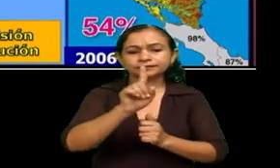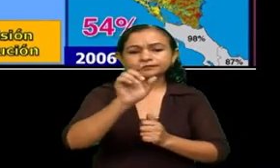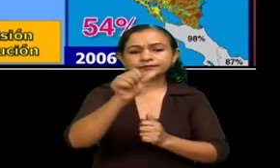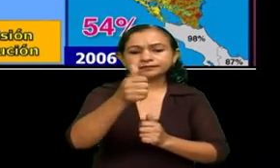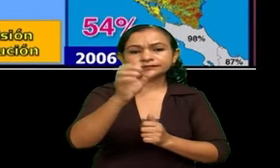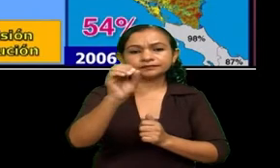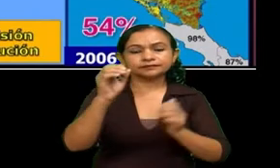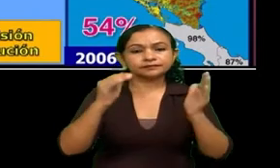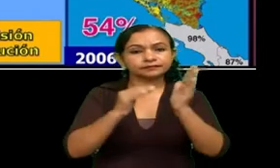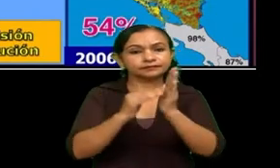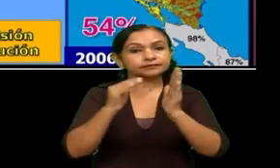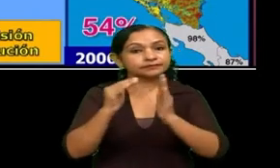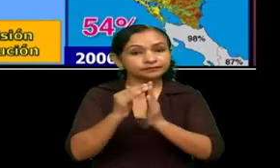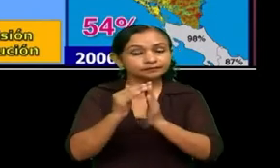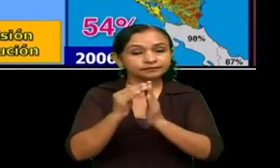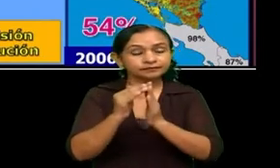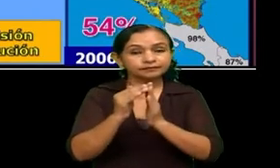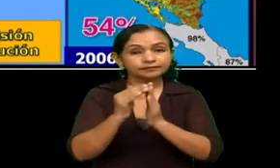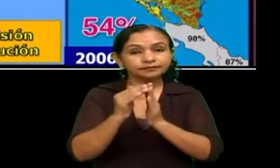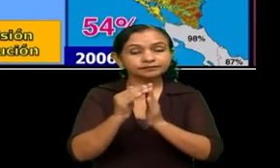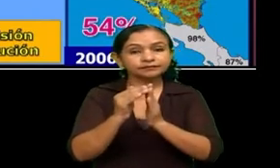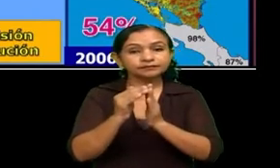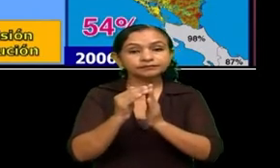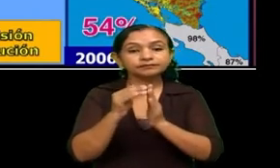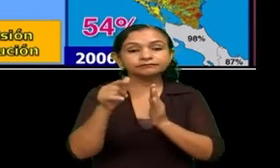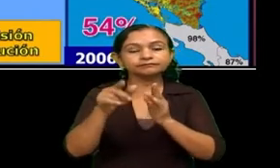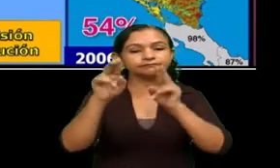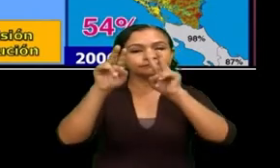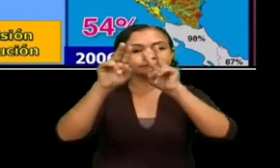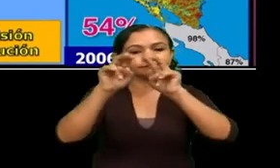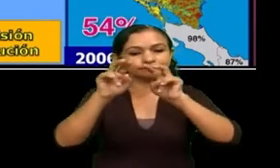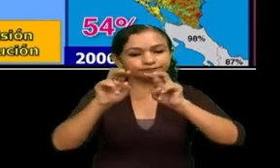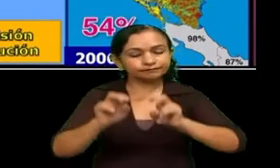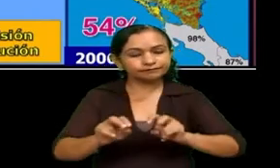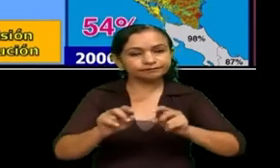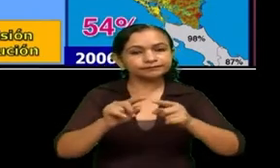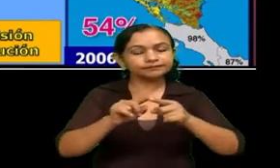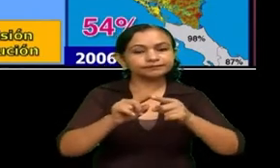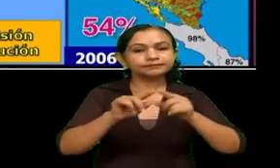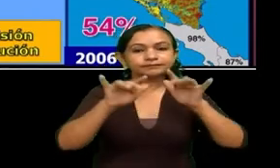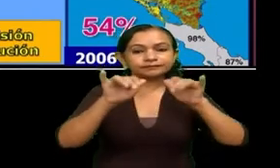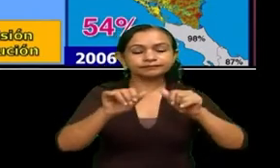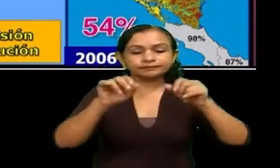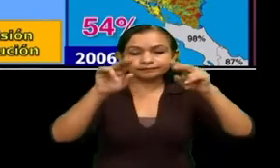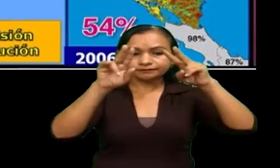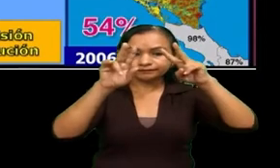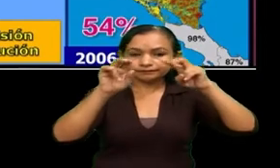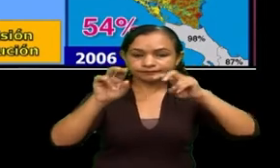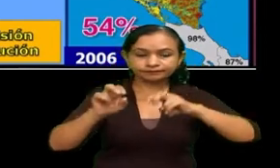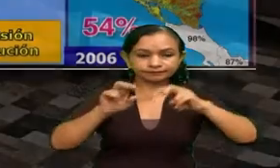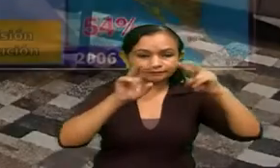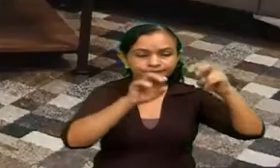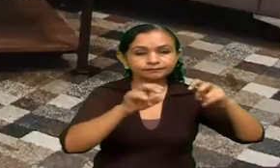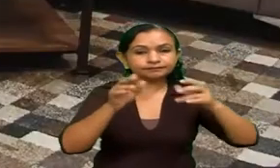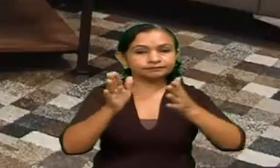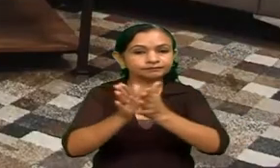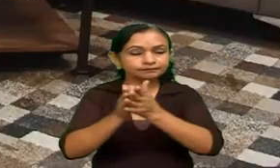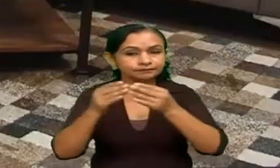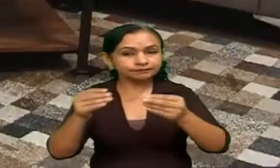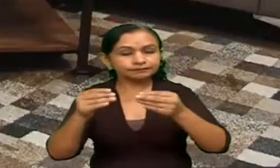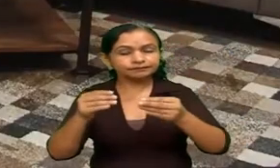160 millones en evaluación, ya más que todo revisando los documentos